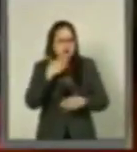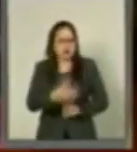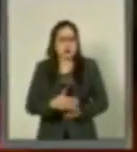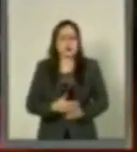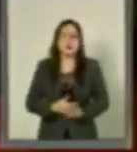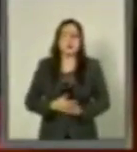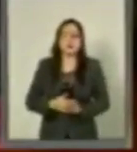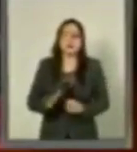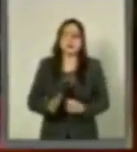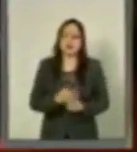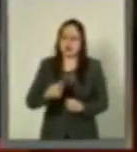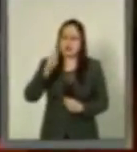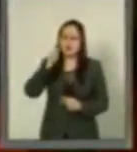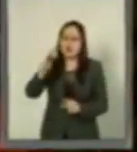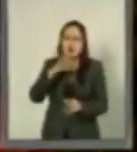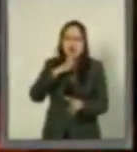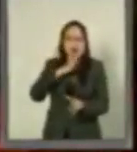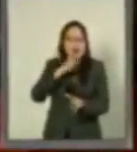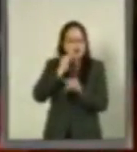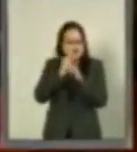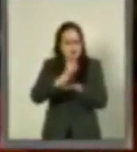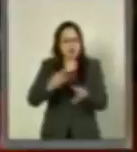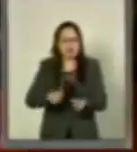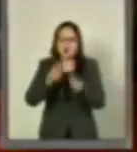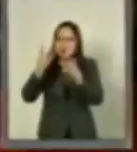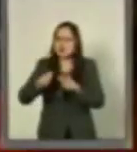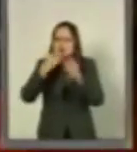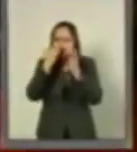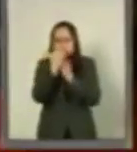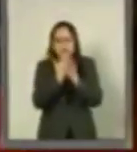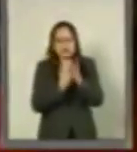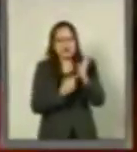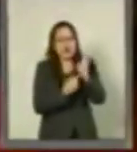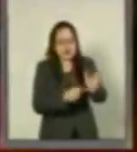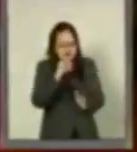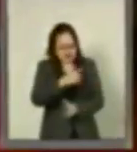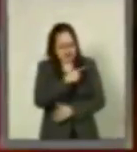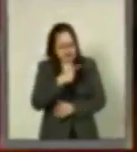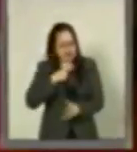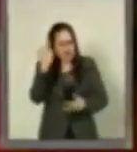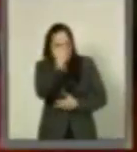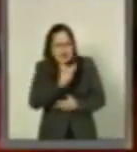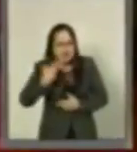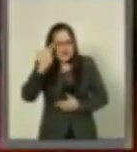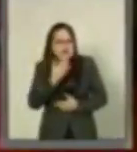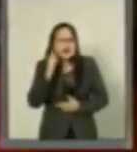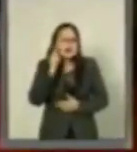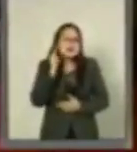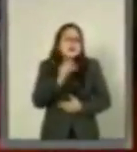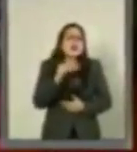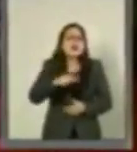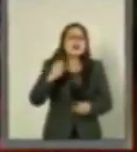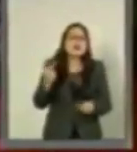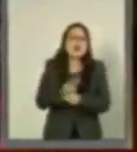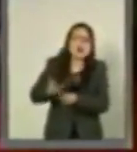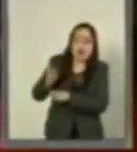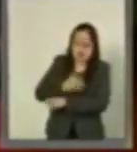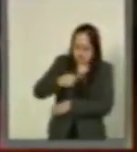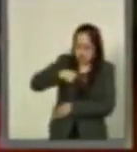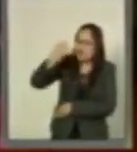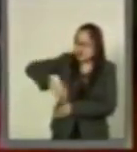Porque escucho, sí, muchas cifras que hay que analizarlas y que por supuesto nos dicen las malas circunstancias que ya admití hace un